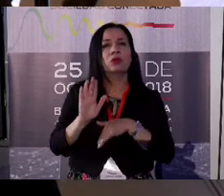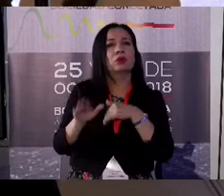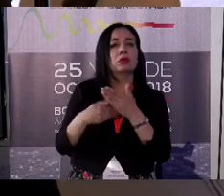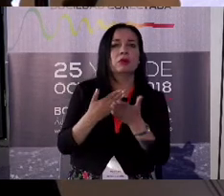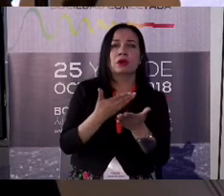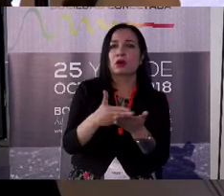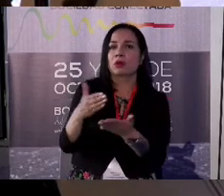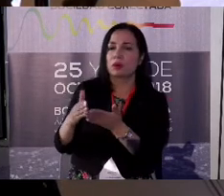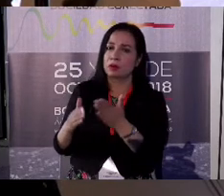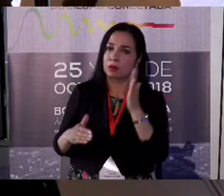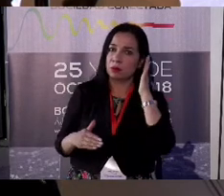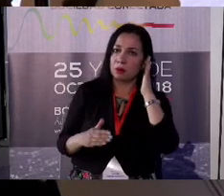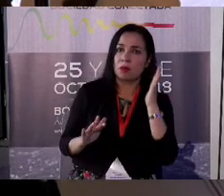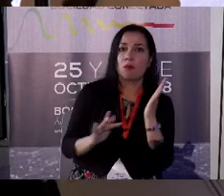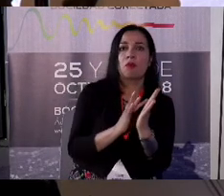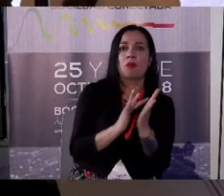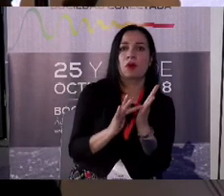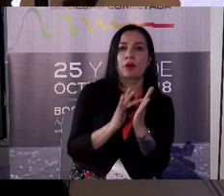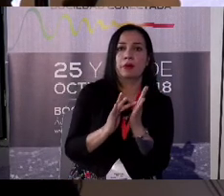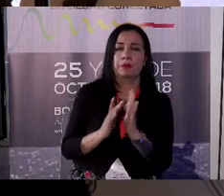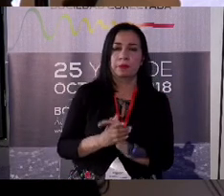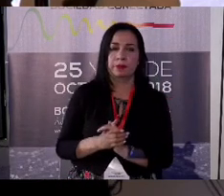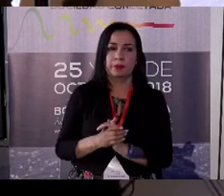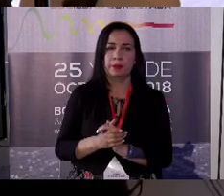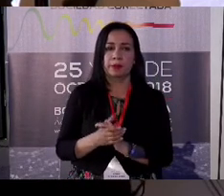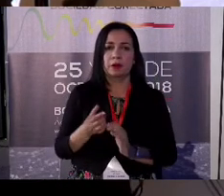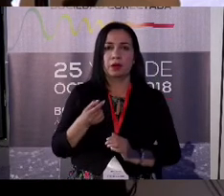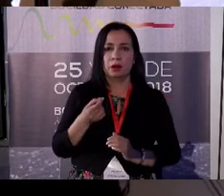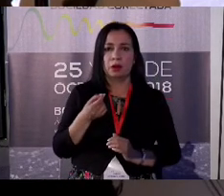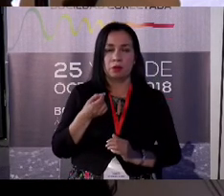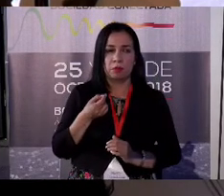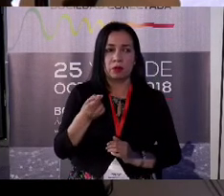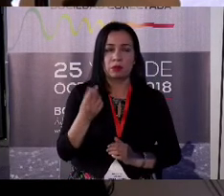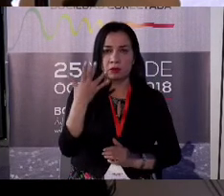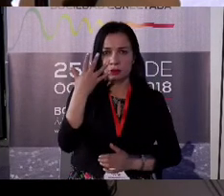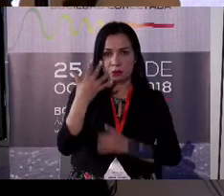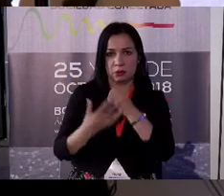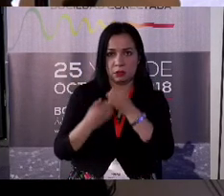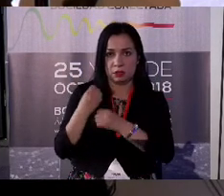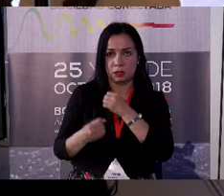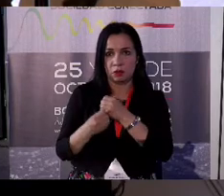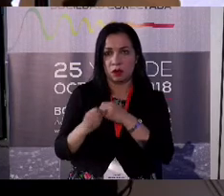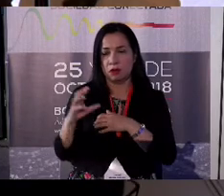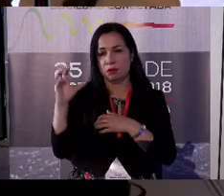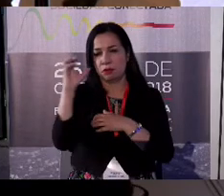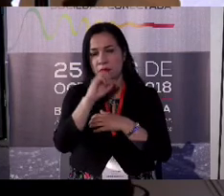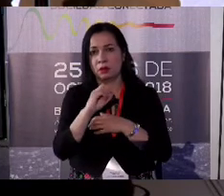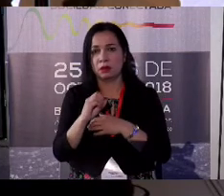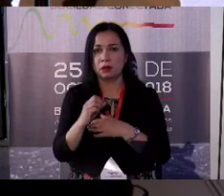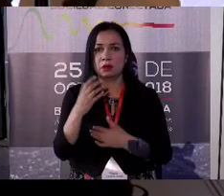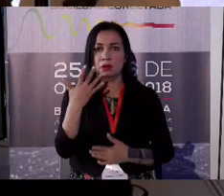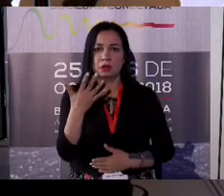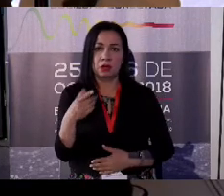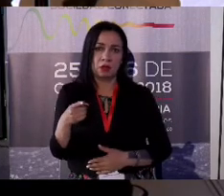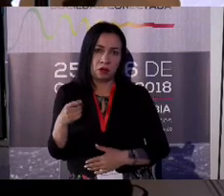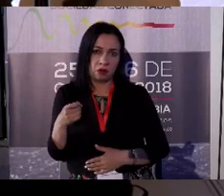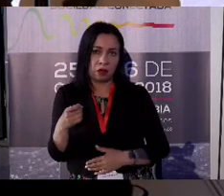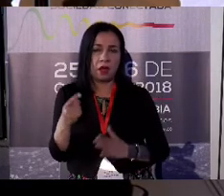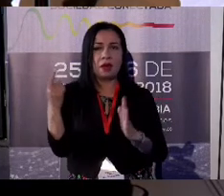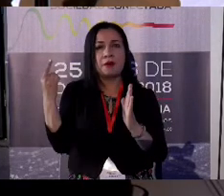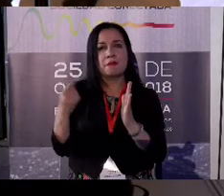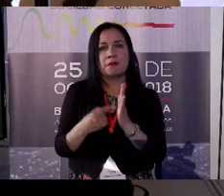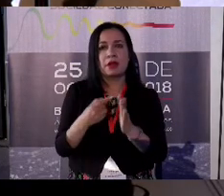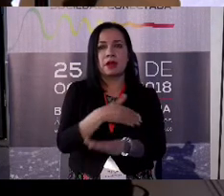con movilidad. En los próximos 5 años, lo que nosotros vemos es que quinta generación va a alcanzar 1,000 millones